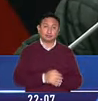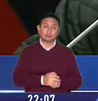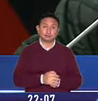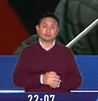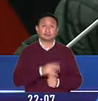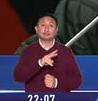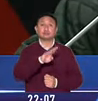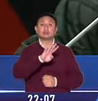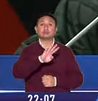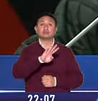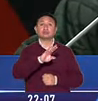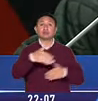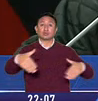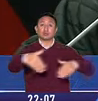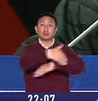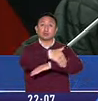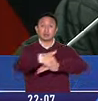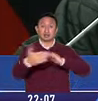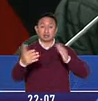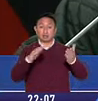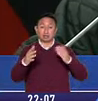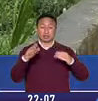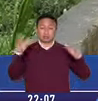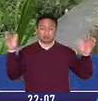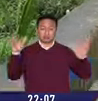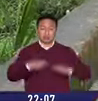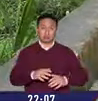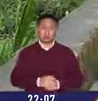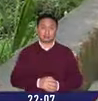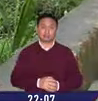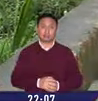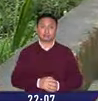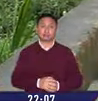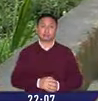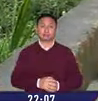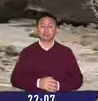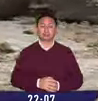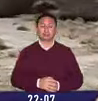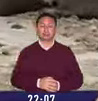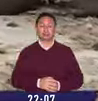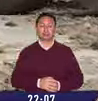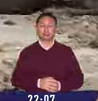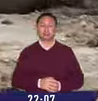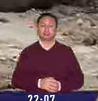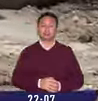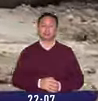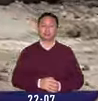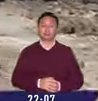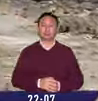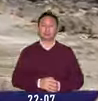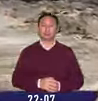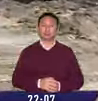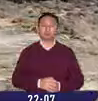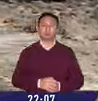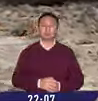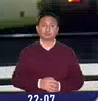24 vías que se encuentran parcialmente habilitadas. Con realización de Amparito Rosero, informó Marilyn